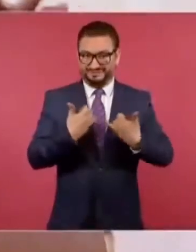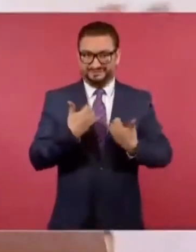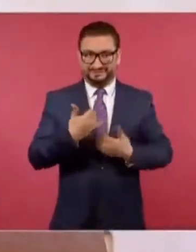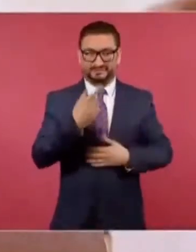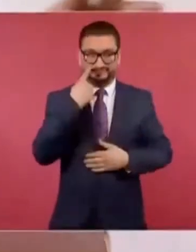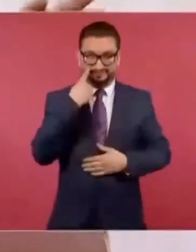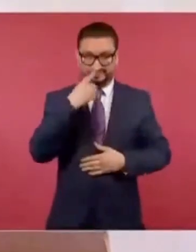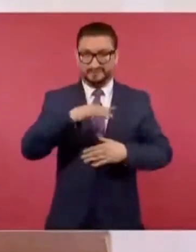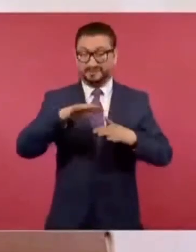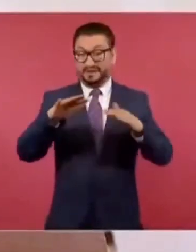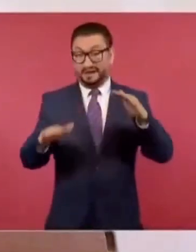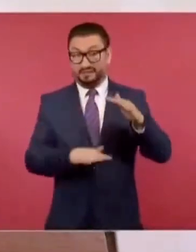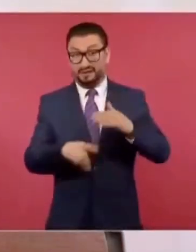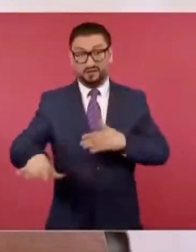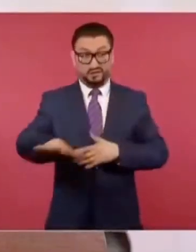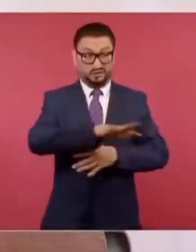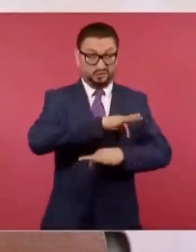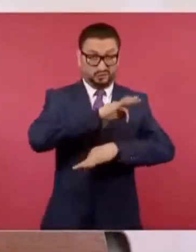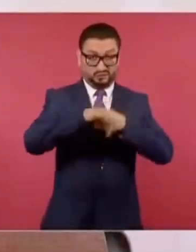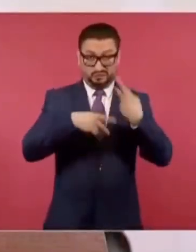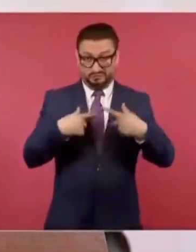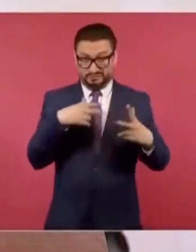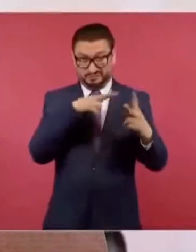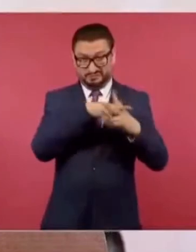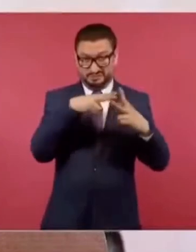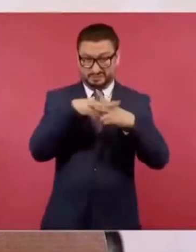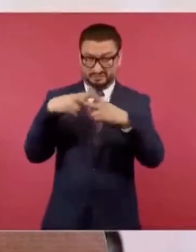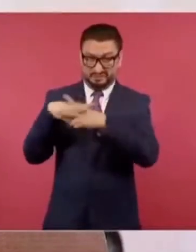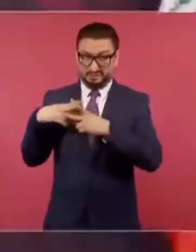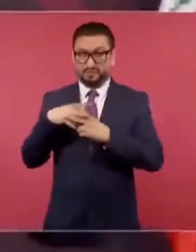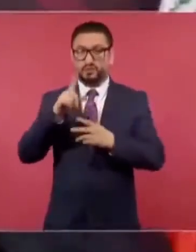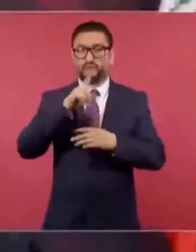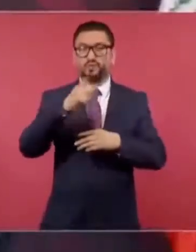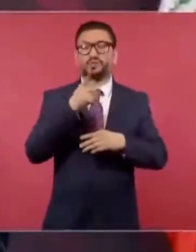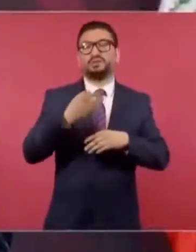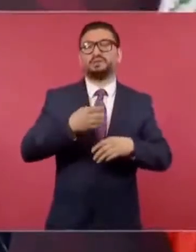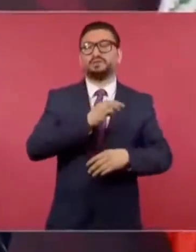Abajo se peleaban en elecciones municipales